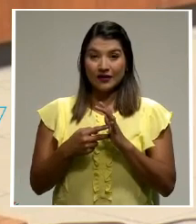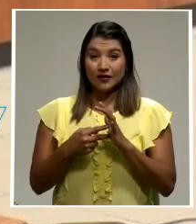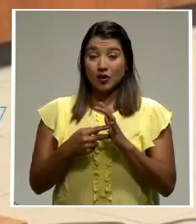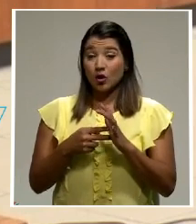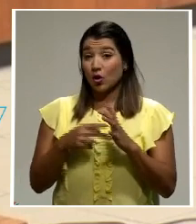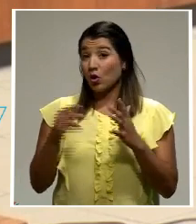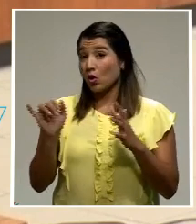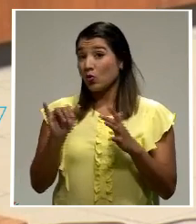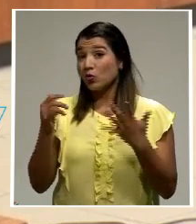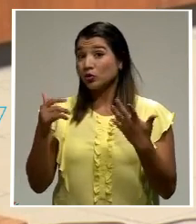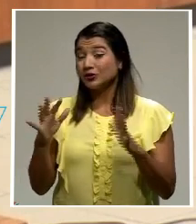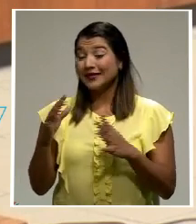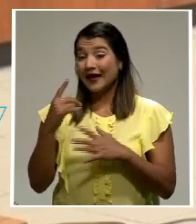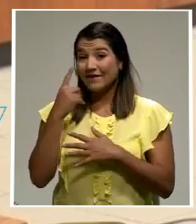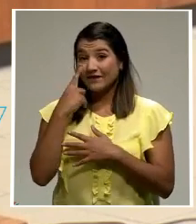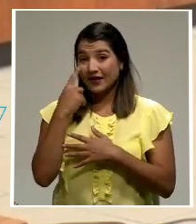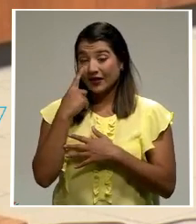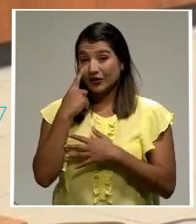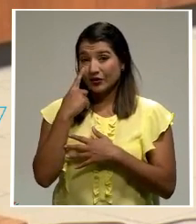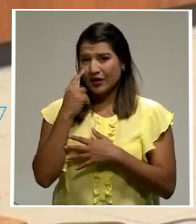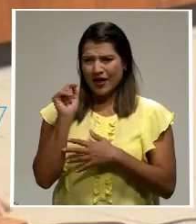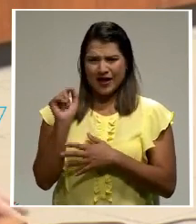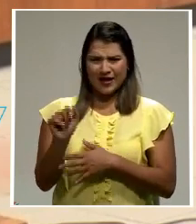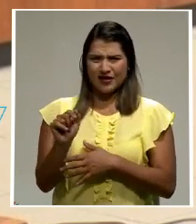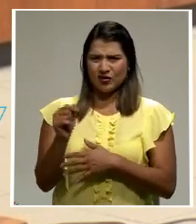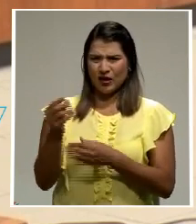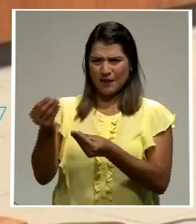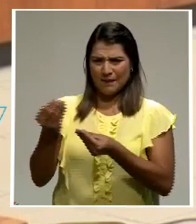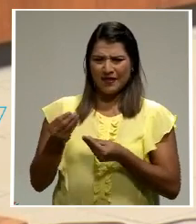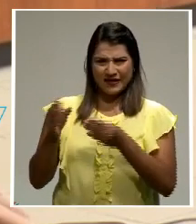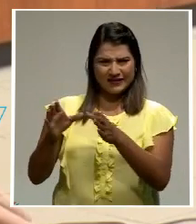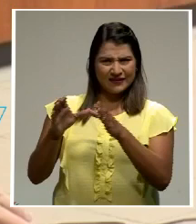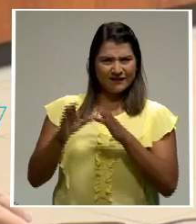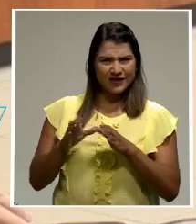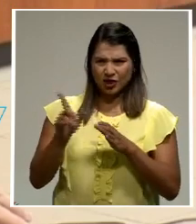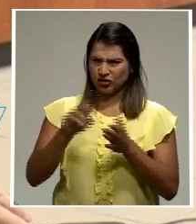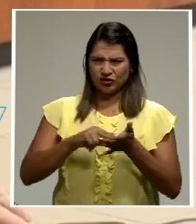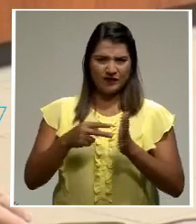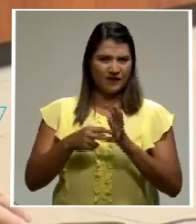acusación, una ventaja o un beneficio indebido para mí.